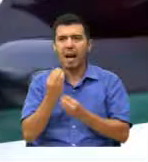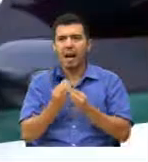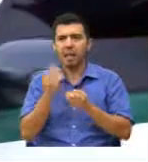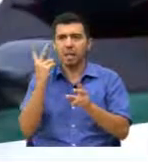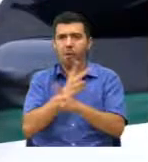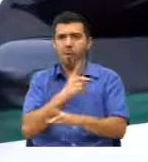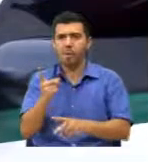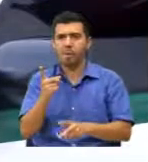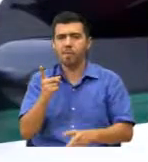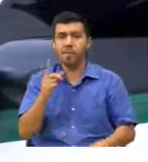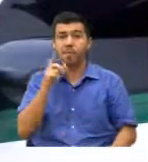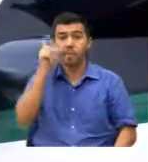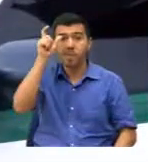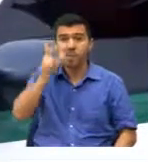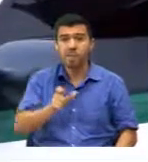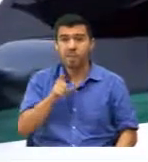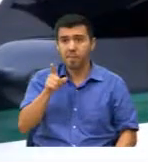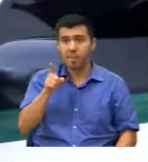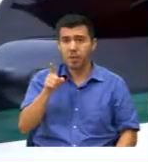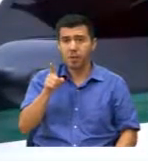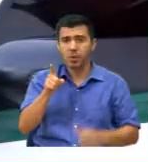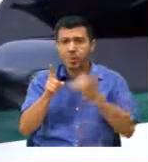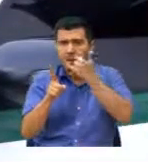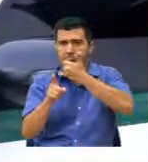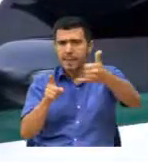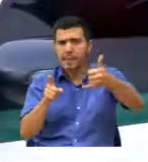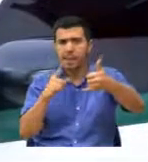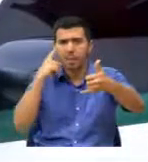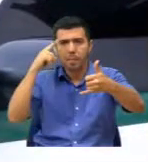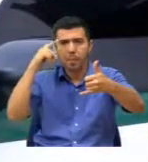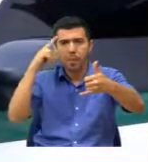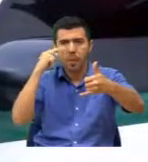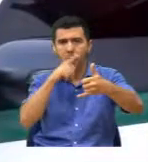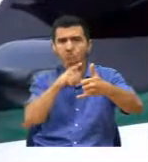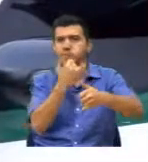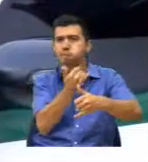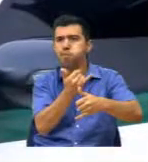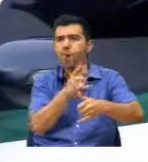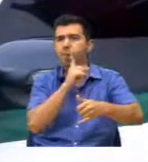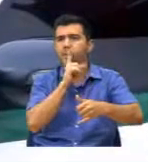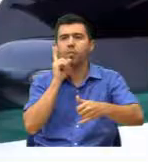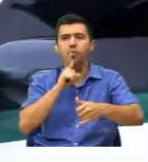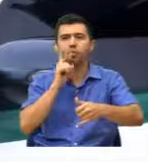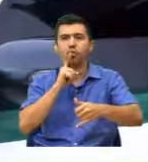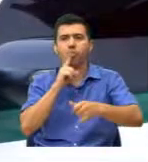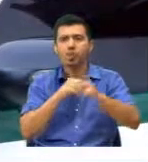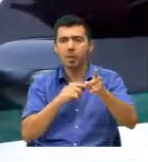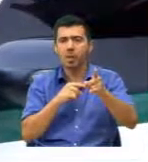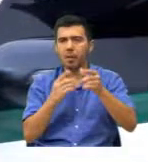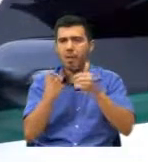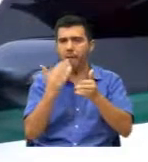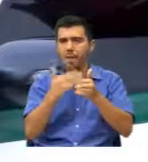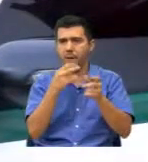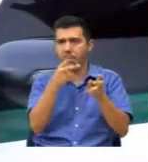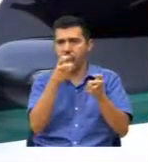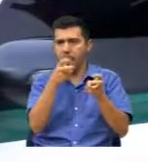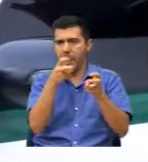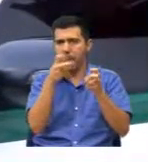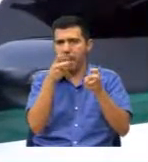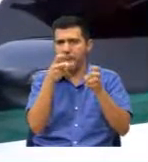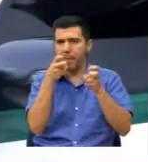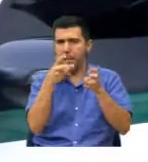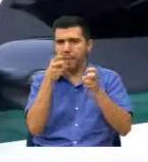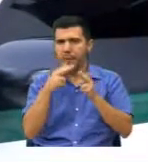clases de personas vulnerables que es la empleada del servicio y los adolescentes entre 8 y 14 años lo llaman